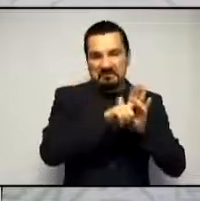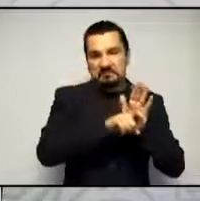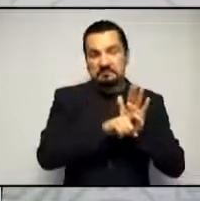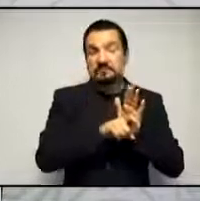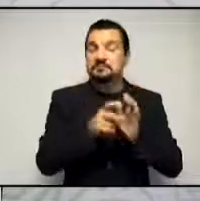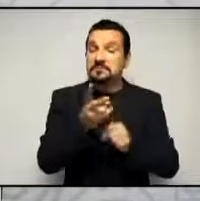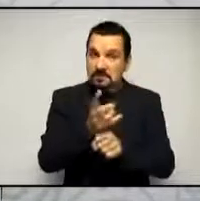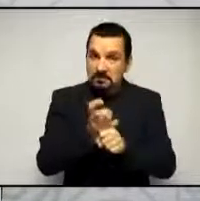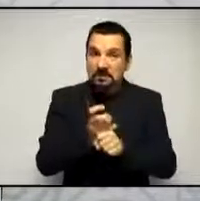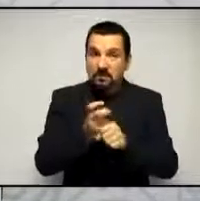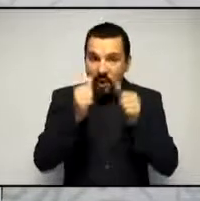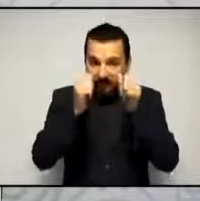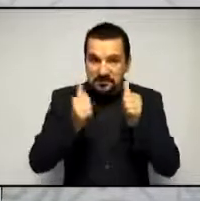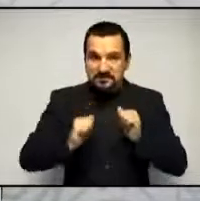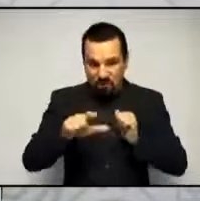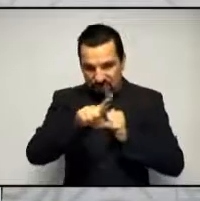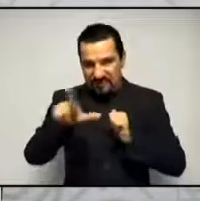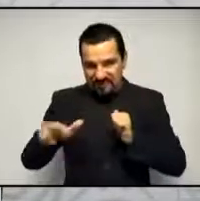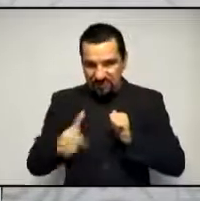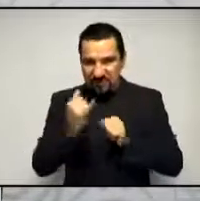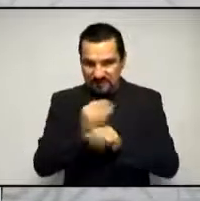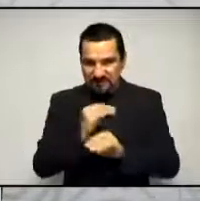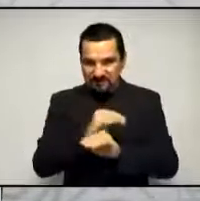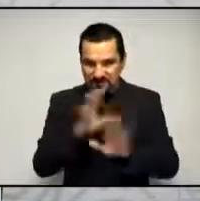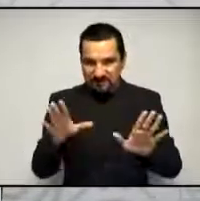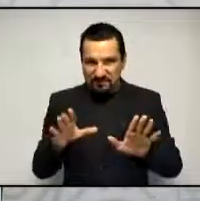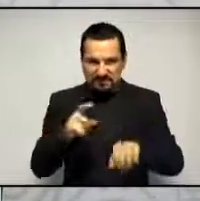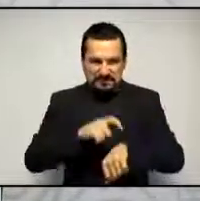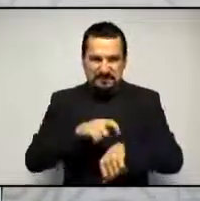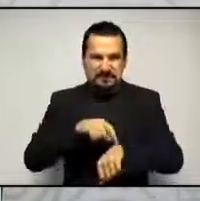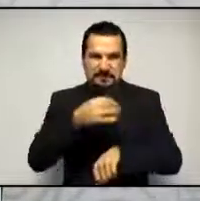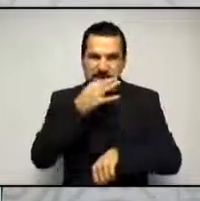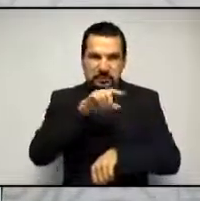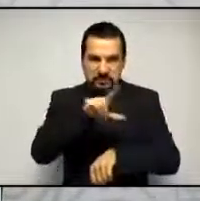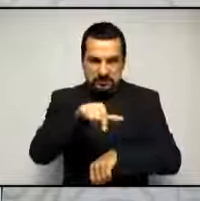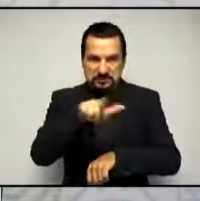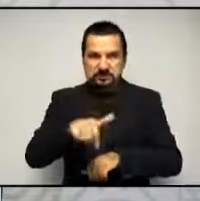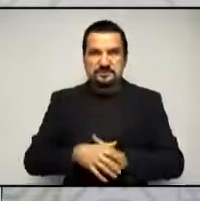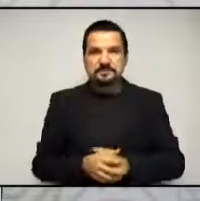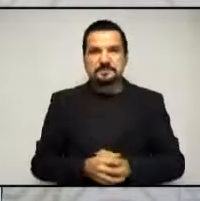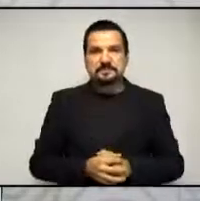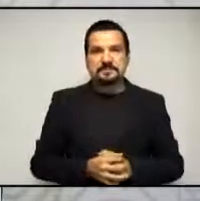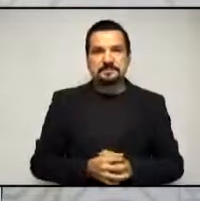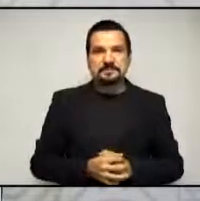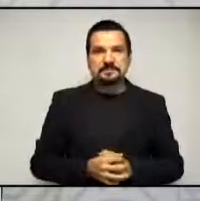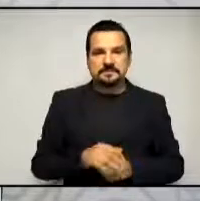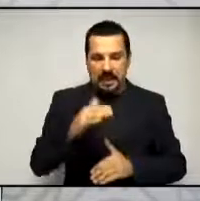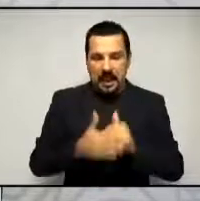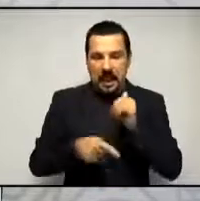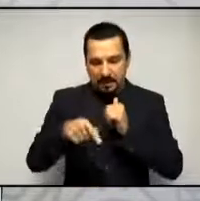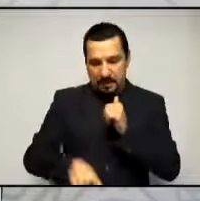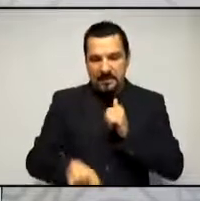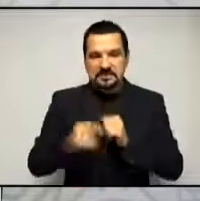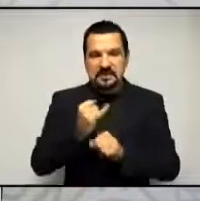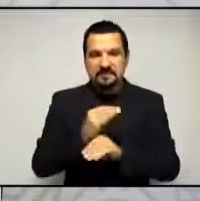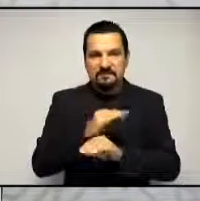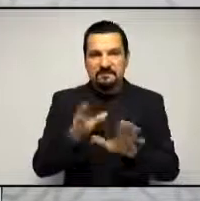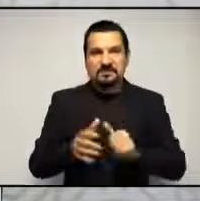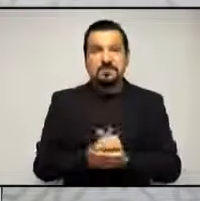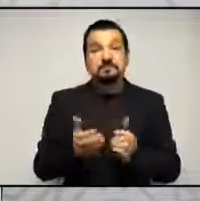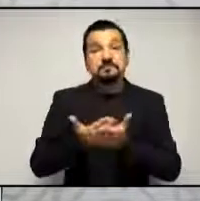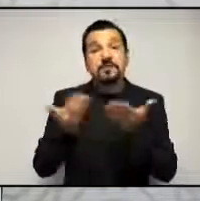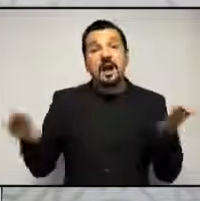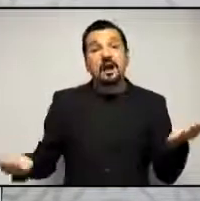que me escuches por favor empezaremos en unos minutos más después de que concluya esta transmisión y a